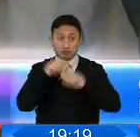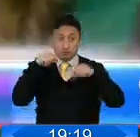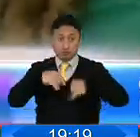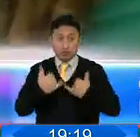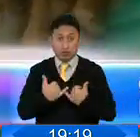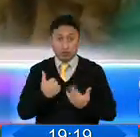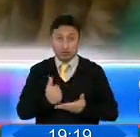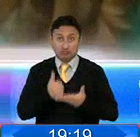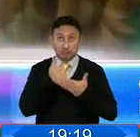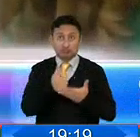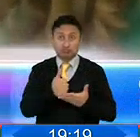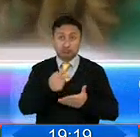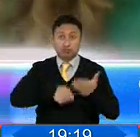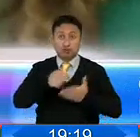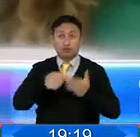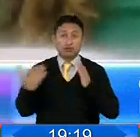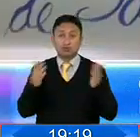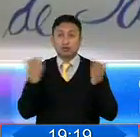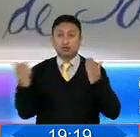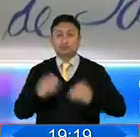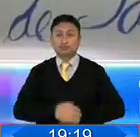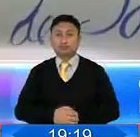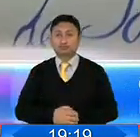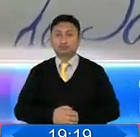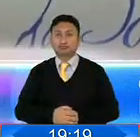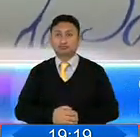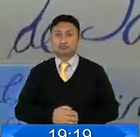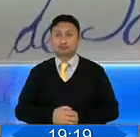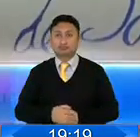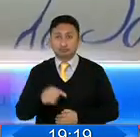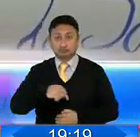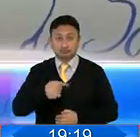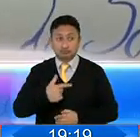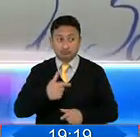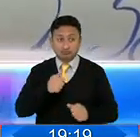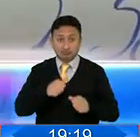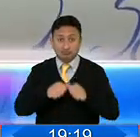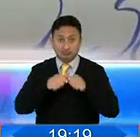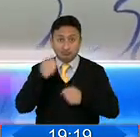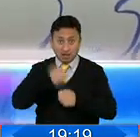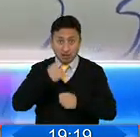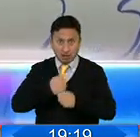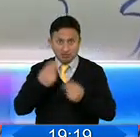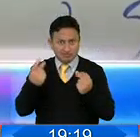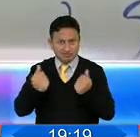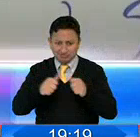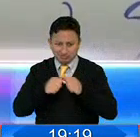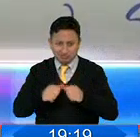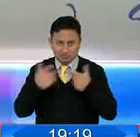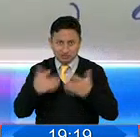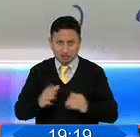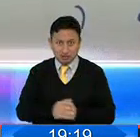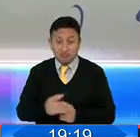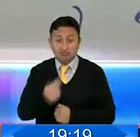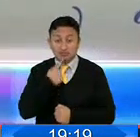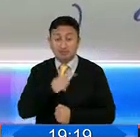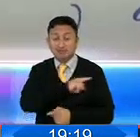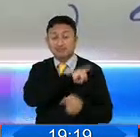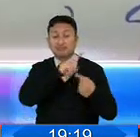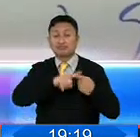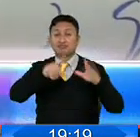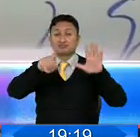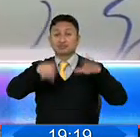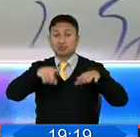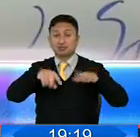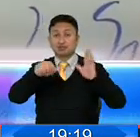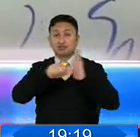hoy se encuentran con contrato provisional. Queremos nosotros que la estabilidad laboral se la haga inmediata. Ahí dice hasta los 6 meses la ley, de acuerdo